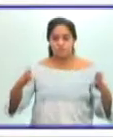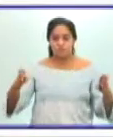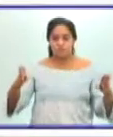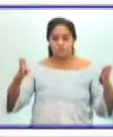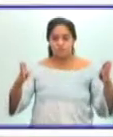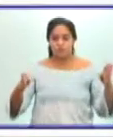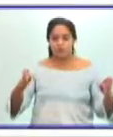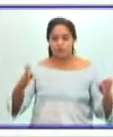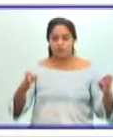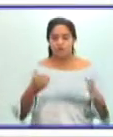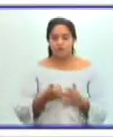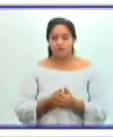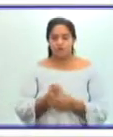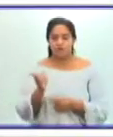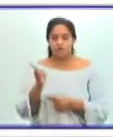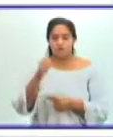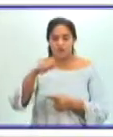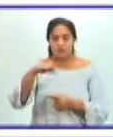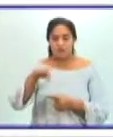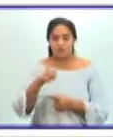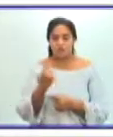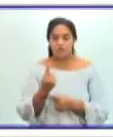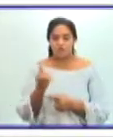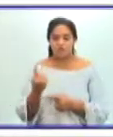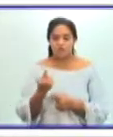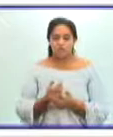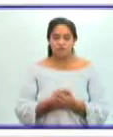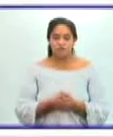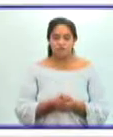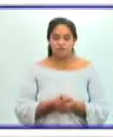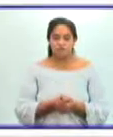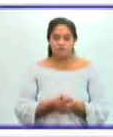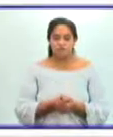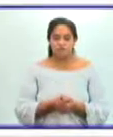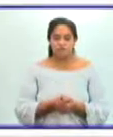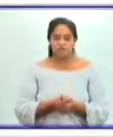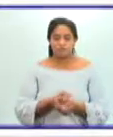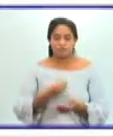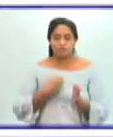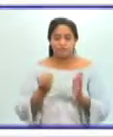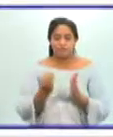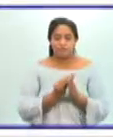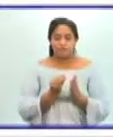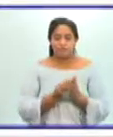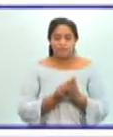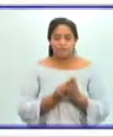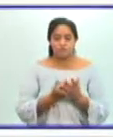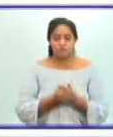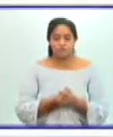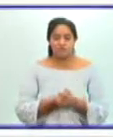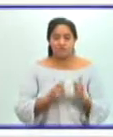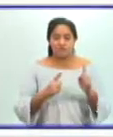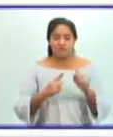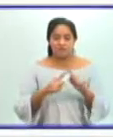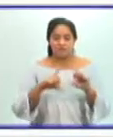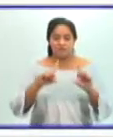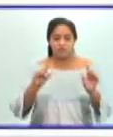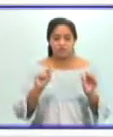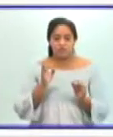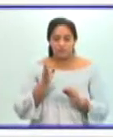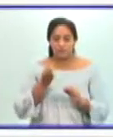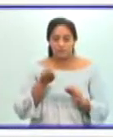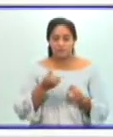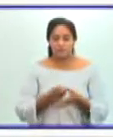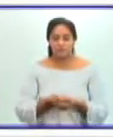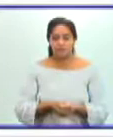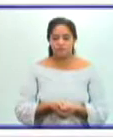circunferencia. Entonces puedes aplicar, porque tienes las condiciones necesarias y suficientes del teorema de las